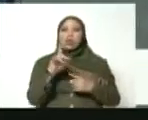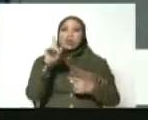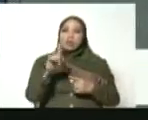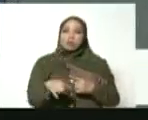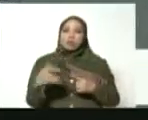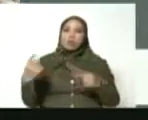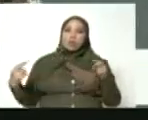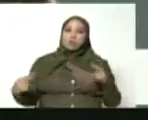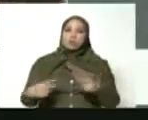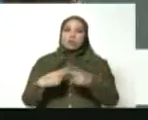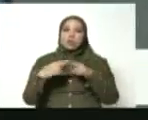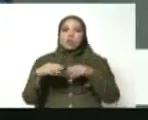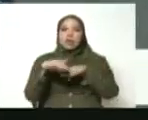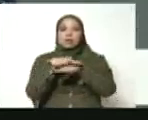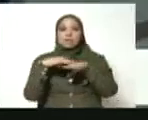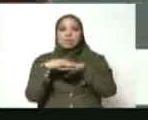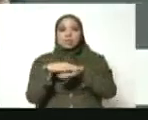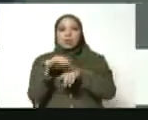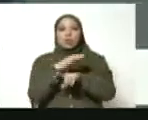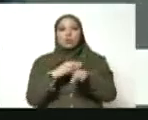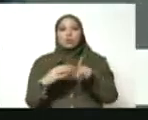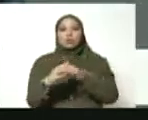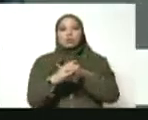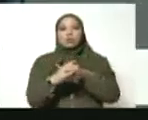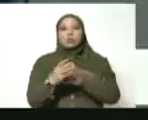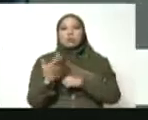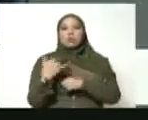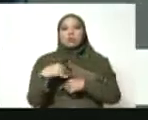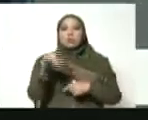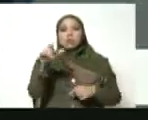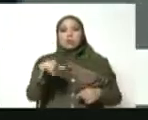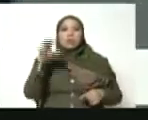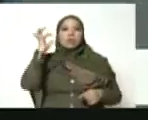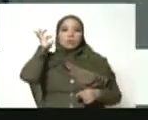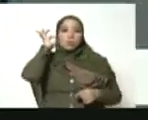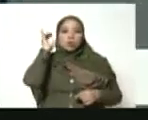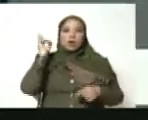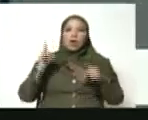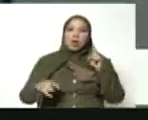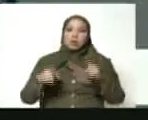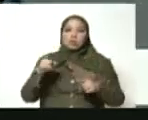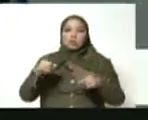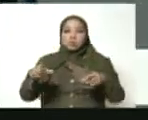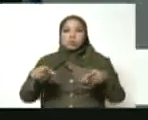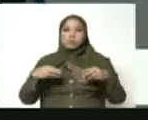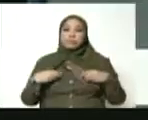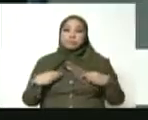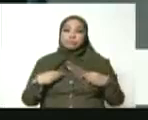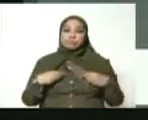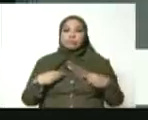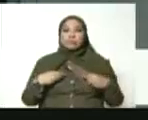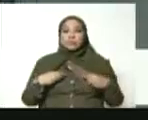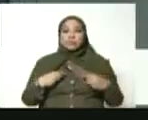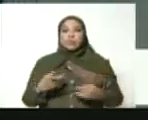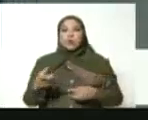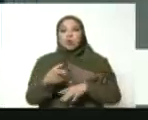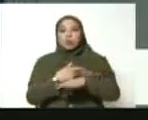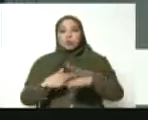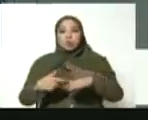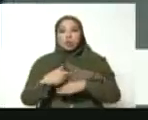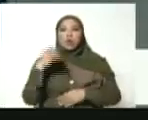el encuentro del ministro de Cultura Ernesto Villegas con la ministra de Cultura Patricia Ariza y algunos representantes, pues, del gobierno